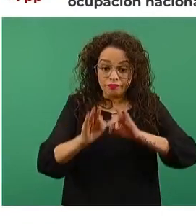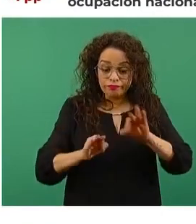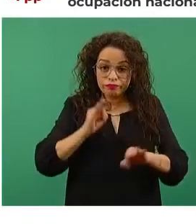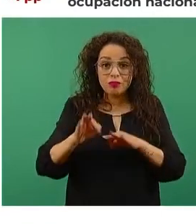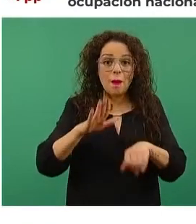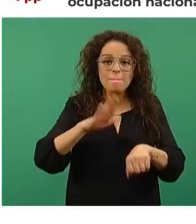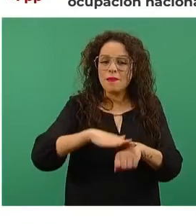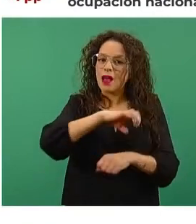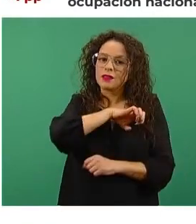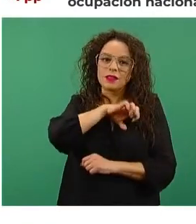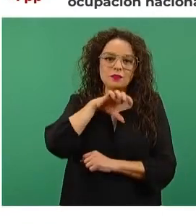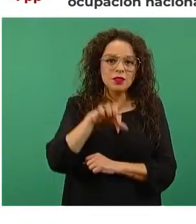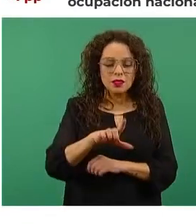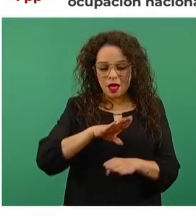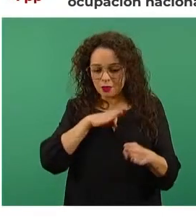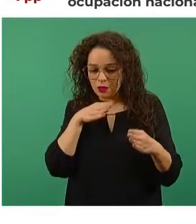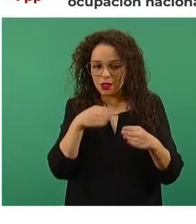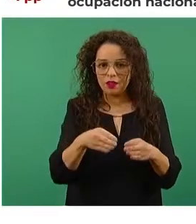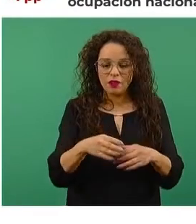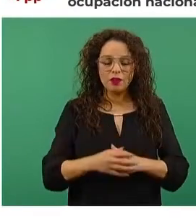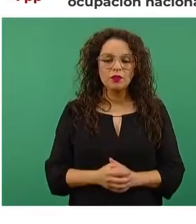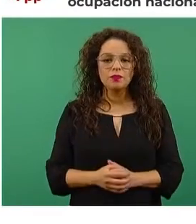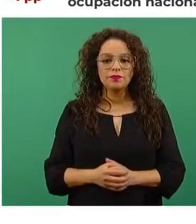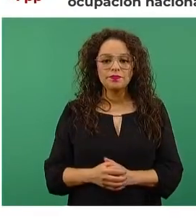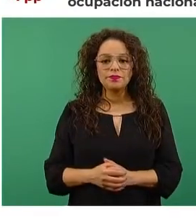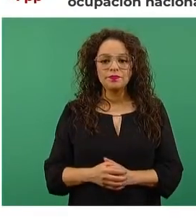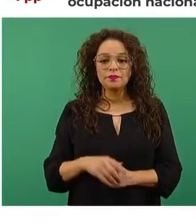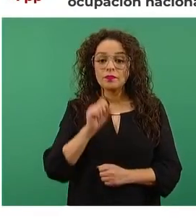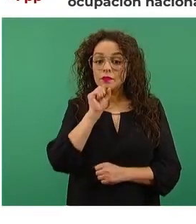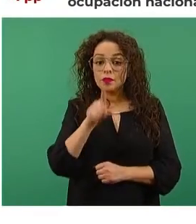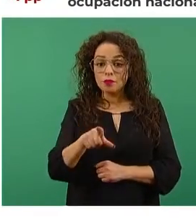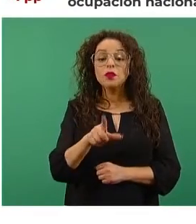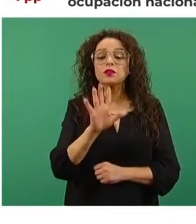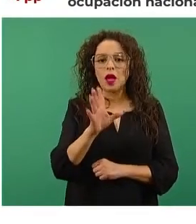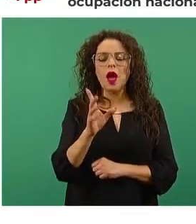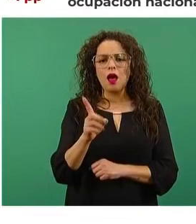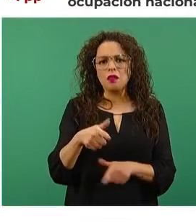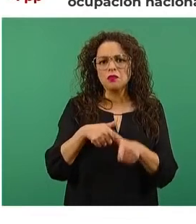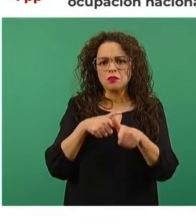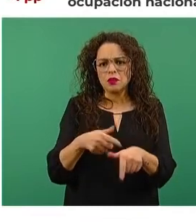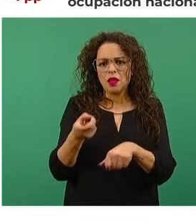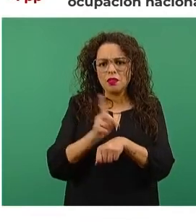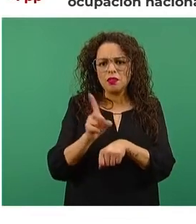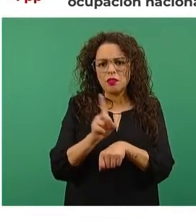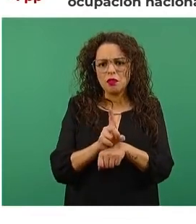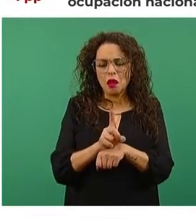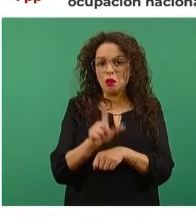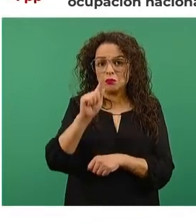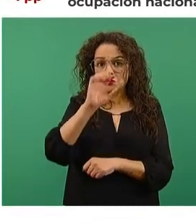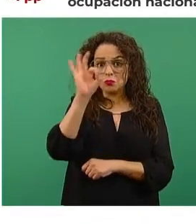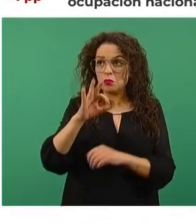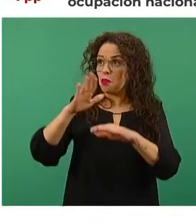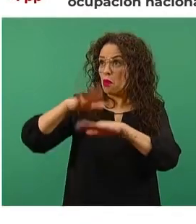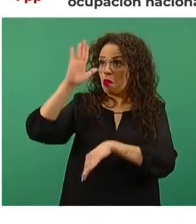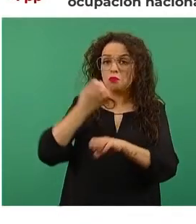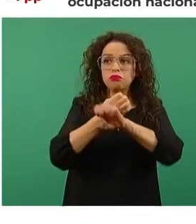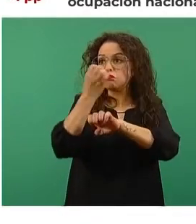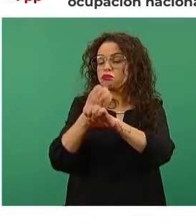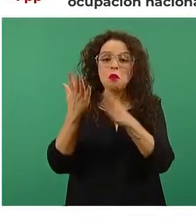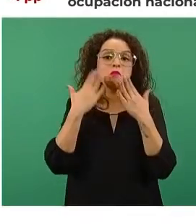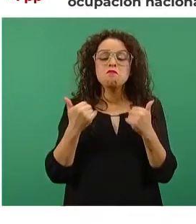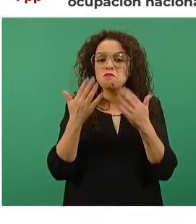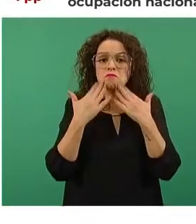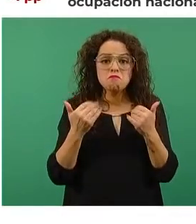más especializados. Aquí también ya tenemos varios días en donde no tenemos entidades federativas por encima del 70% de